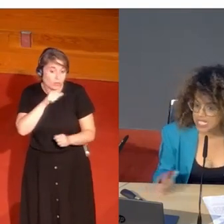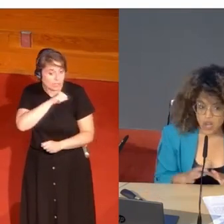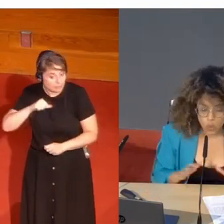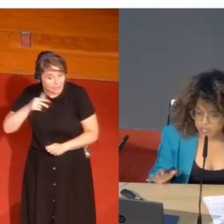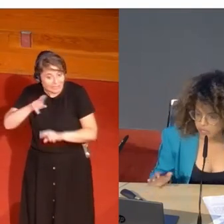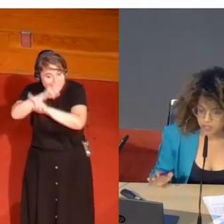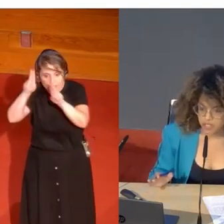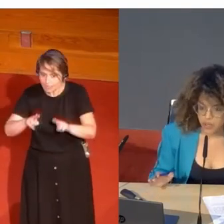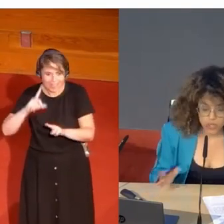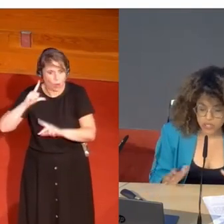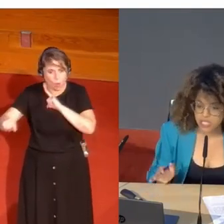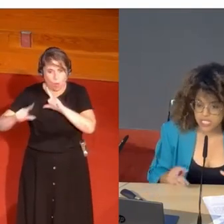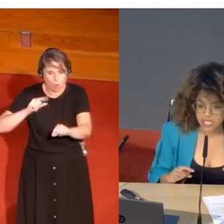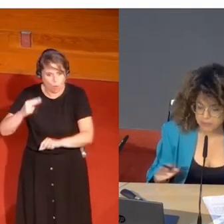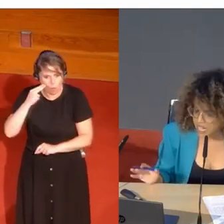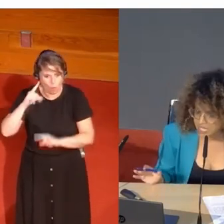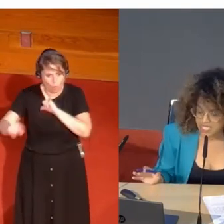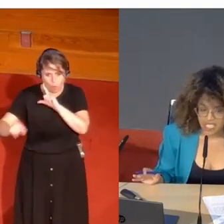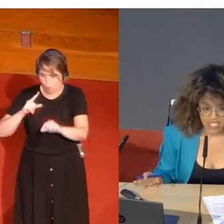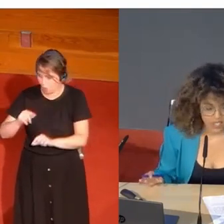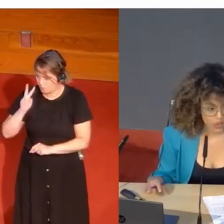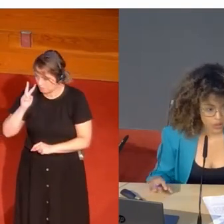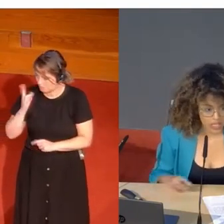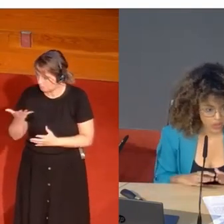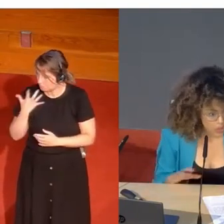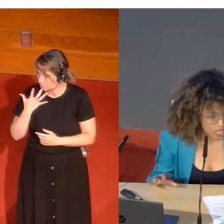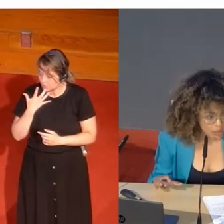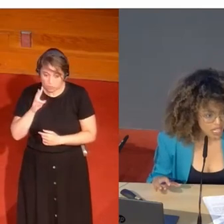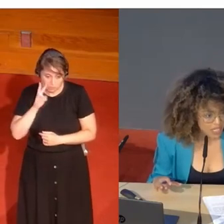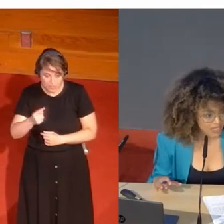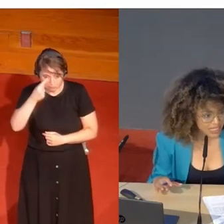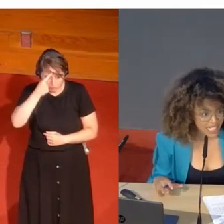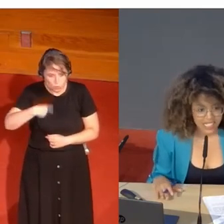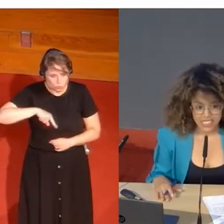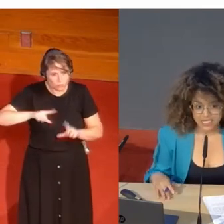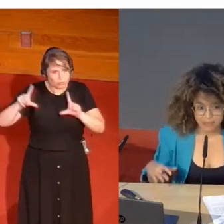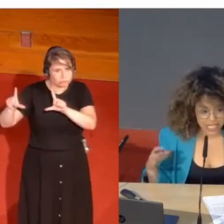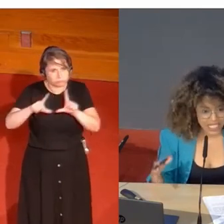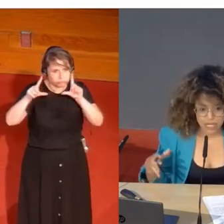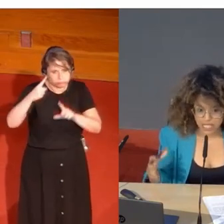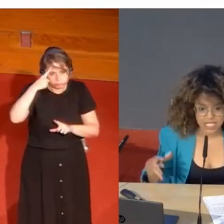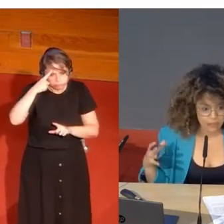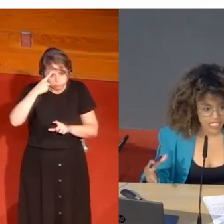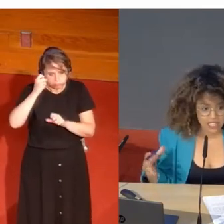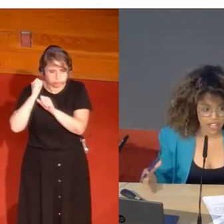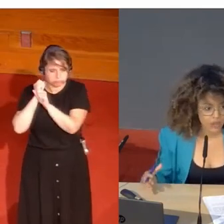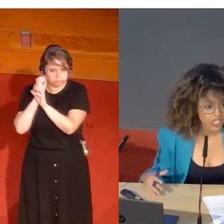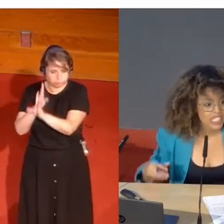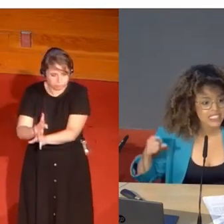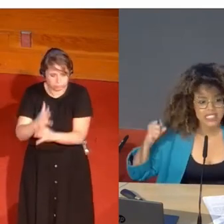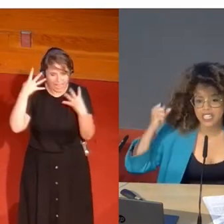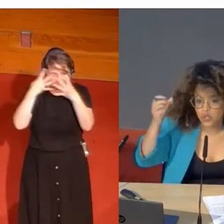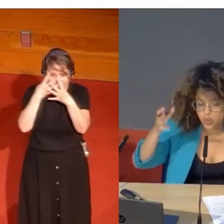internacionales huyeron huyeron en esta imágenes que yo creo que todos tenemos en la retina de miles y miles y miles de